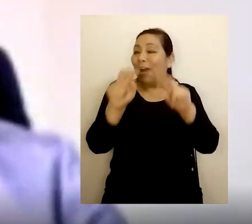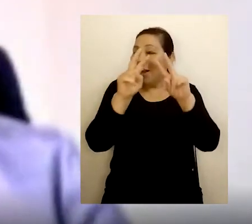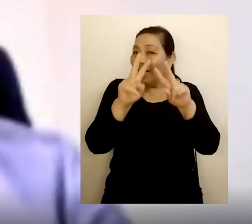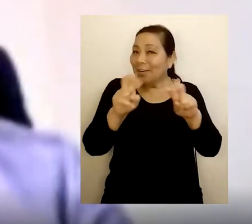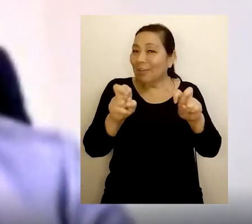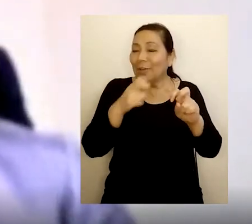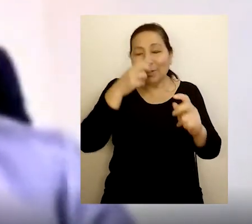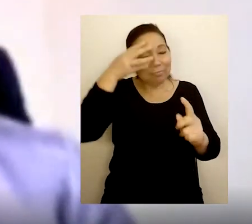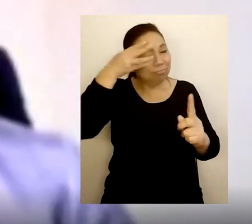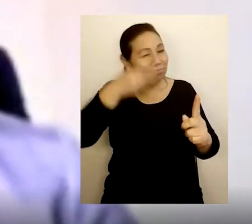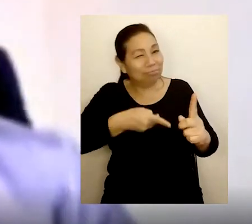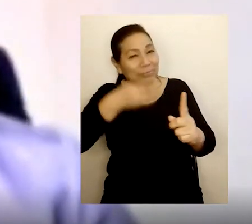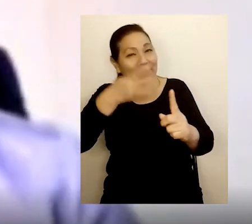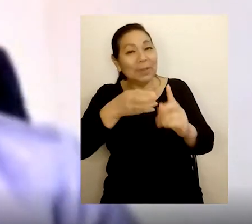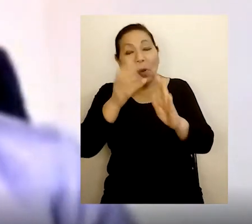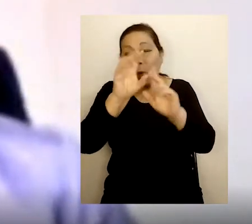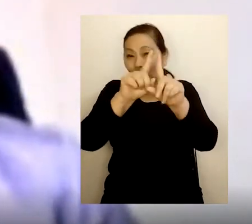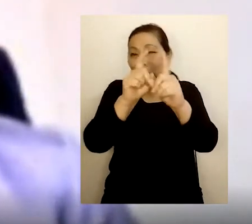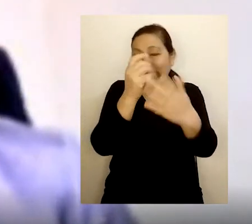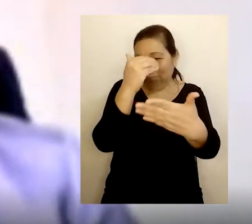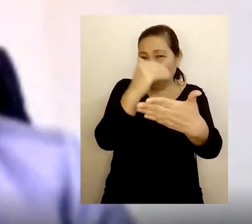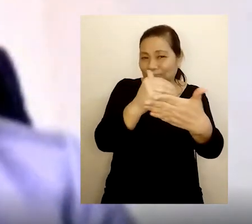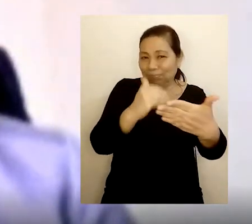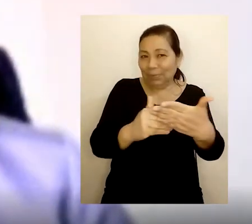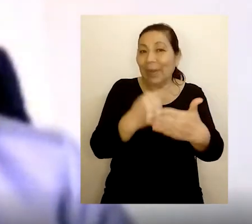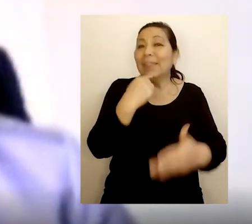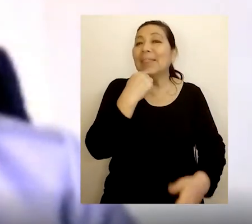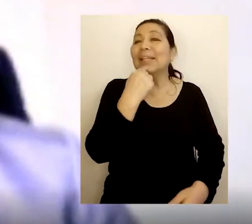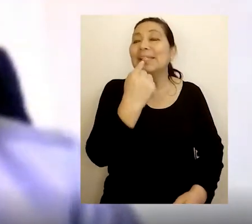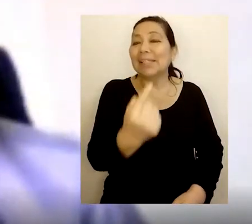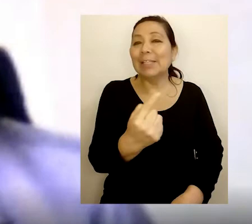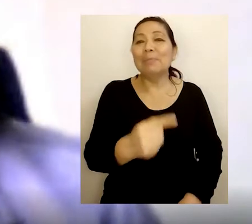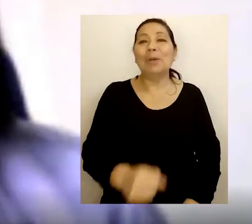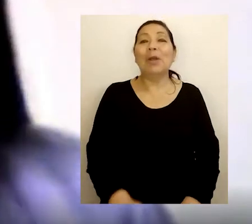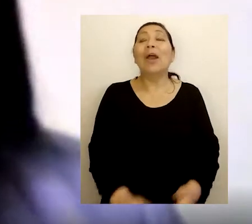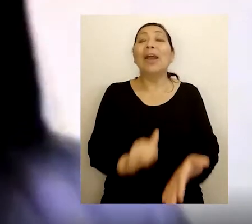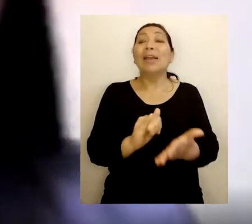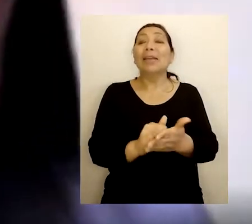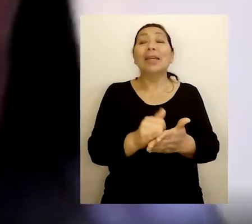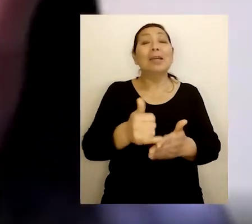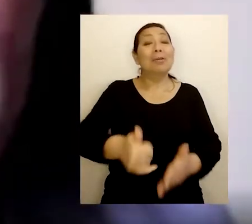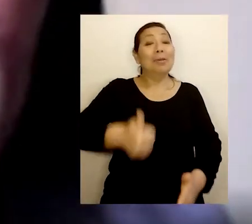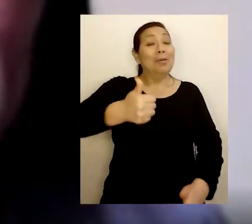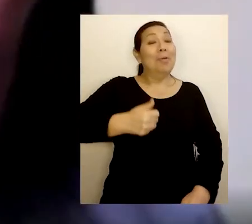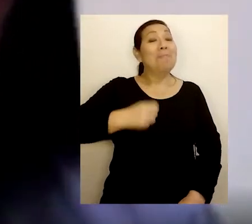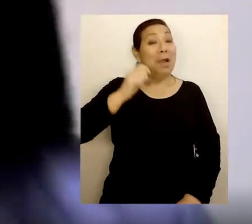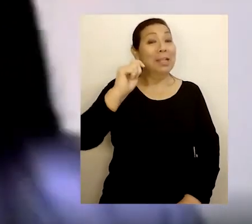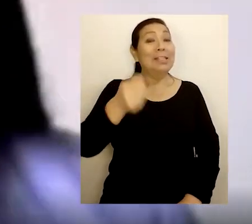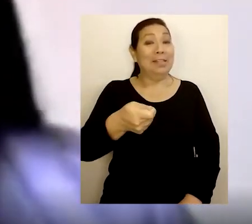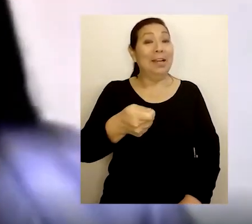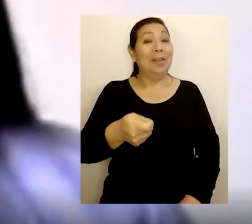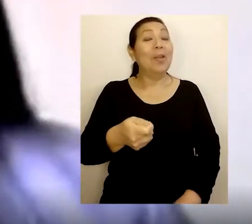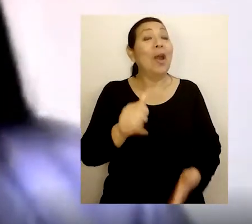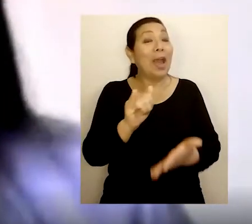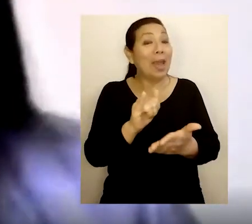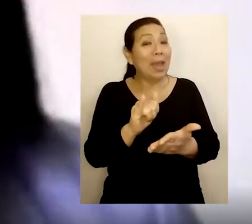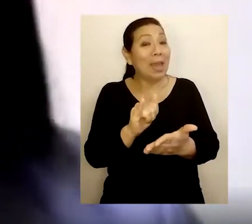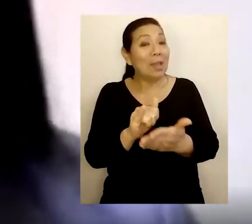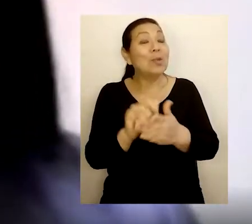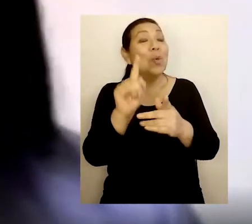análisis objetivo de la resolución cuestionada, advertimos que los magistrados demandados han hecho